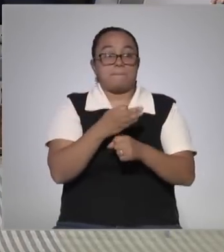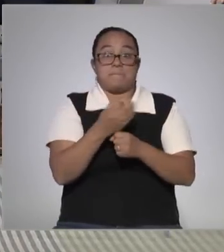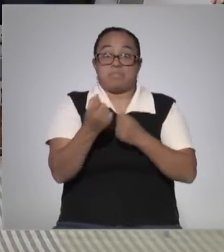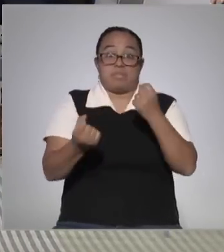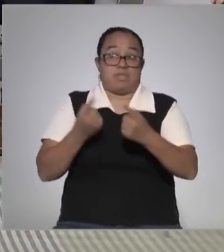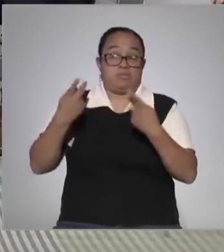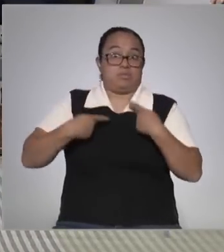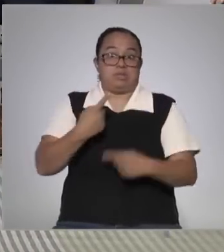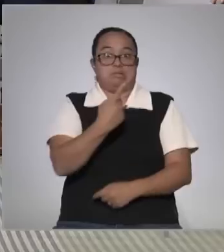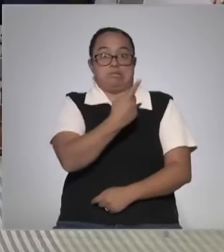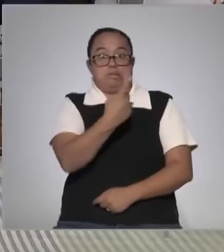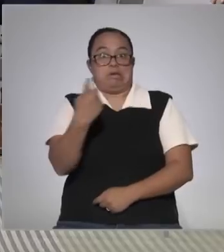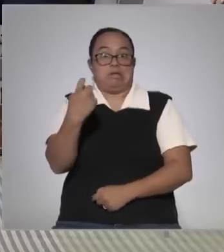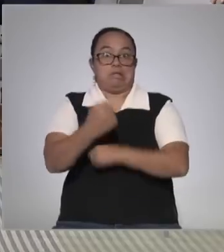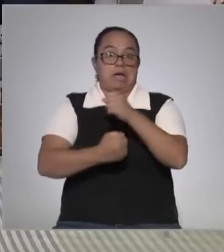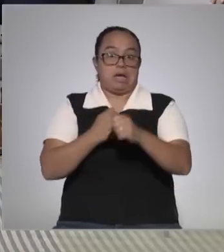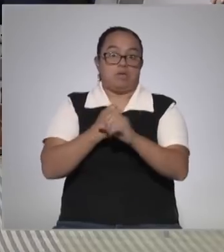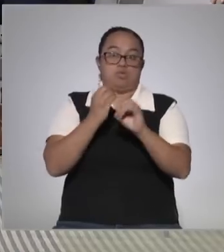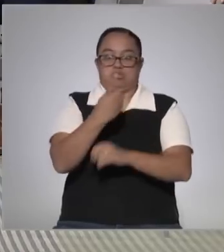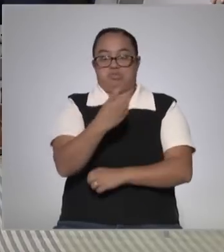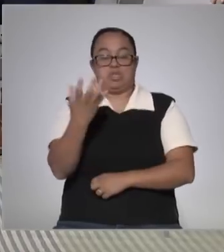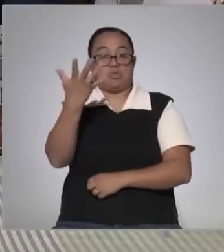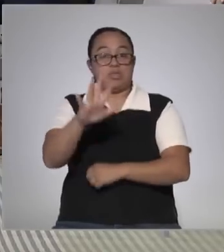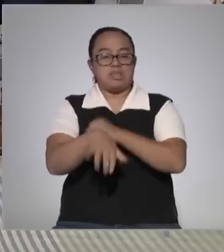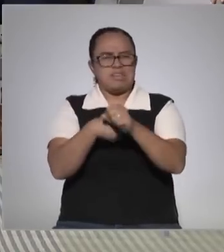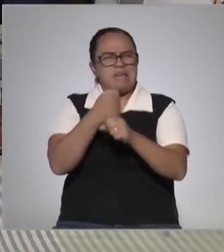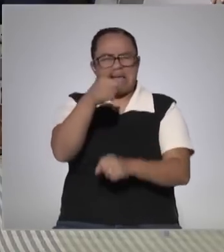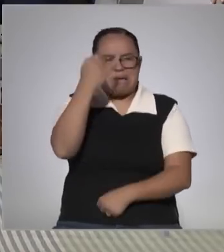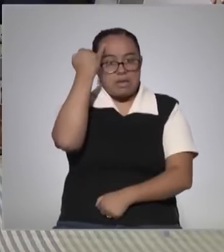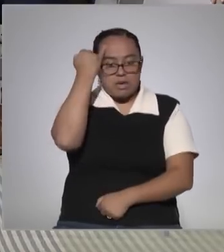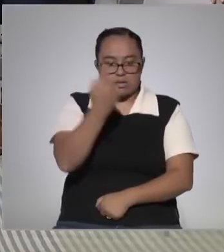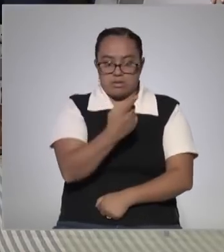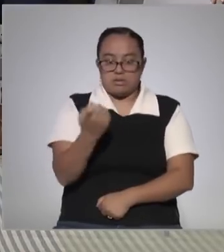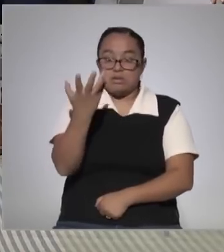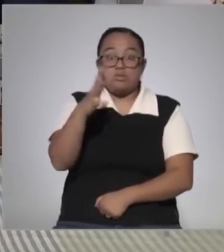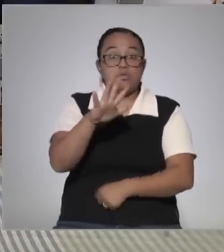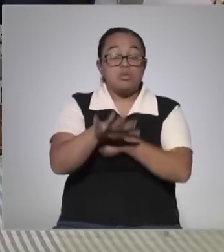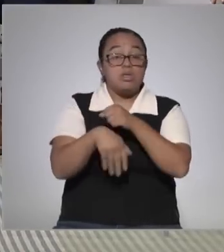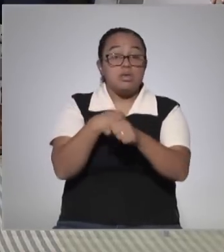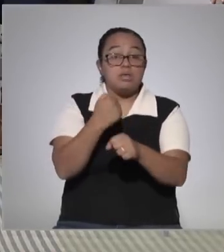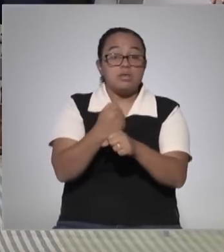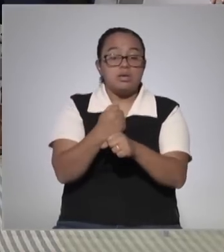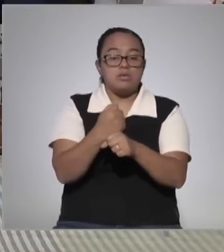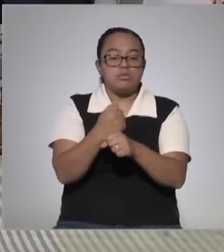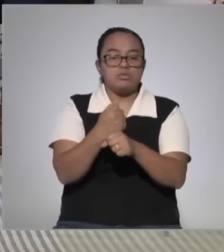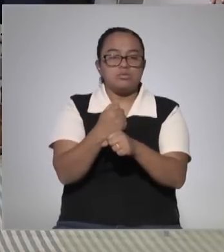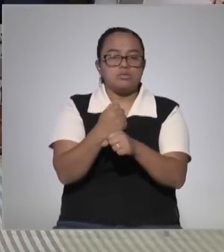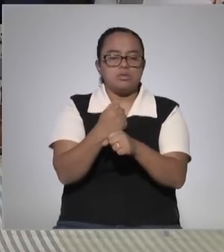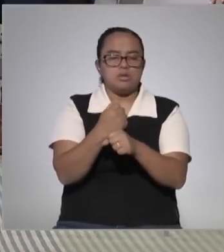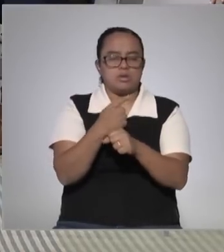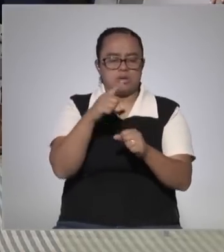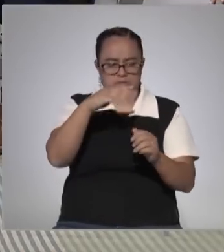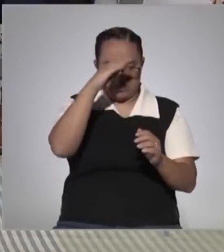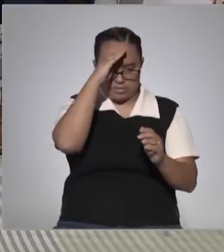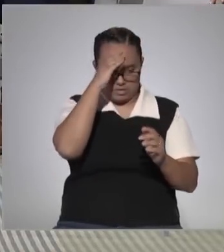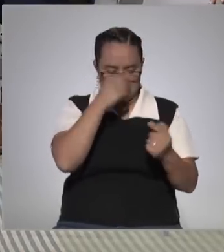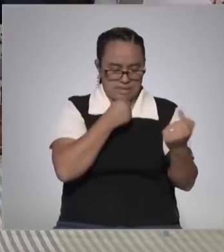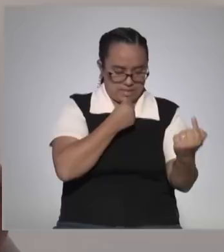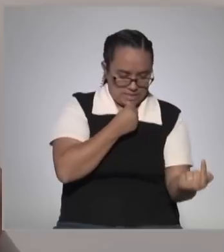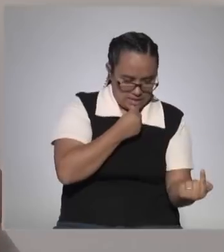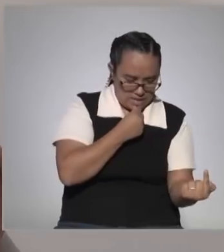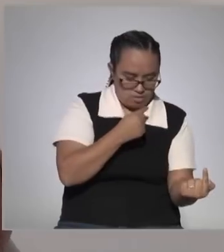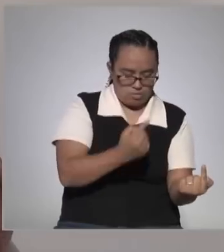110 años, ¿no? Entonces, si estamos hablando de 110 años, hacemos cortes como muy precisos, o sea, a la niñez,